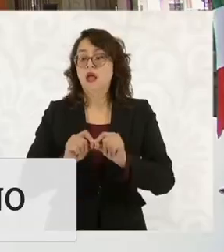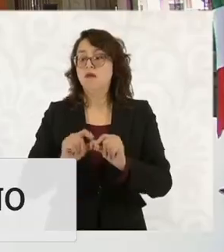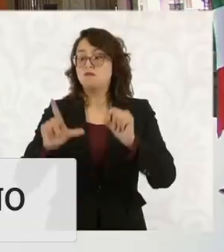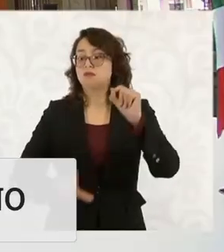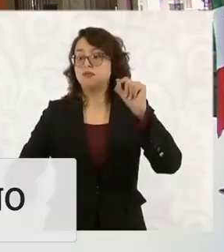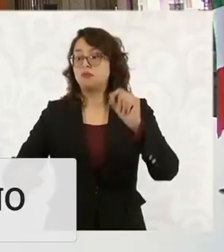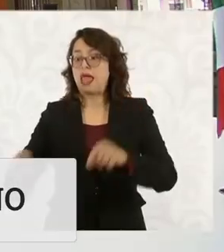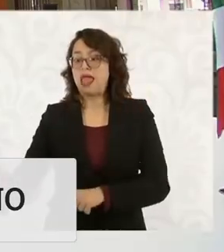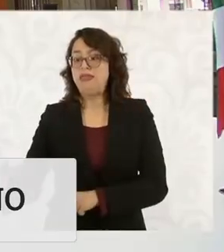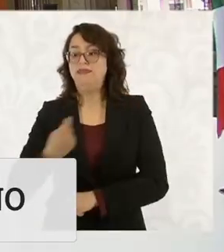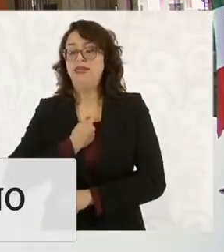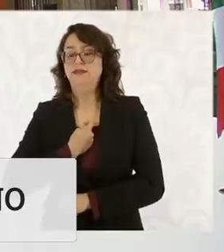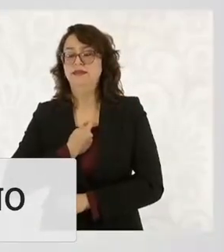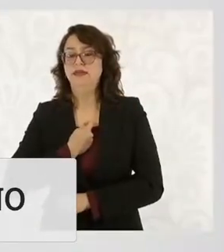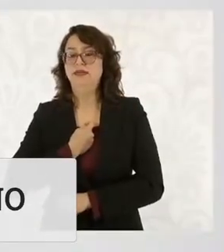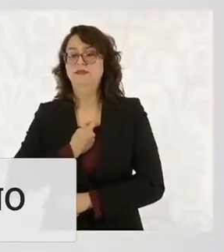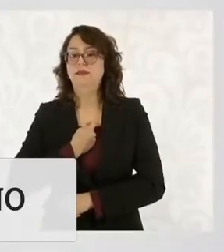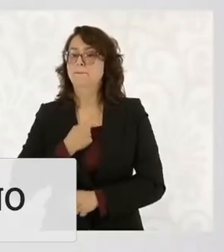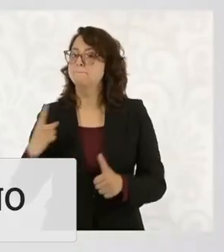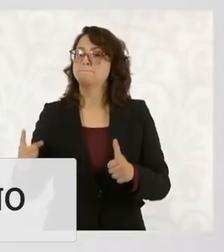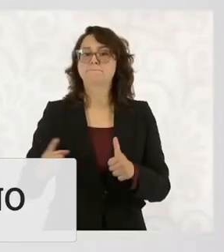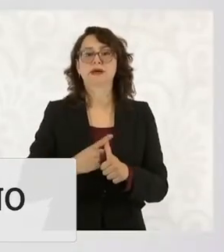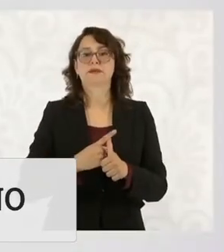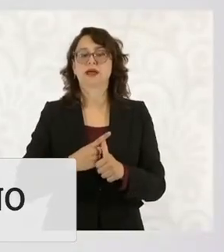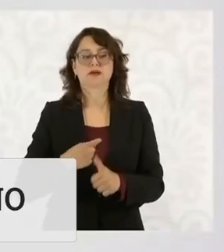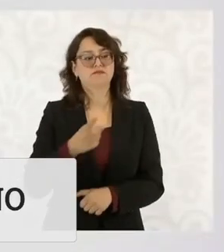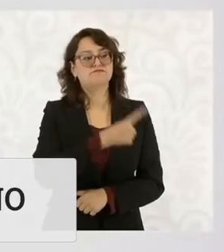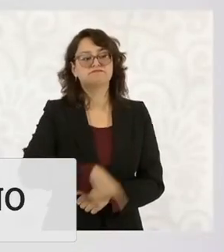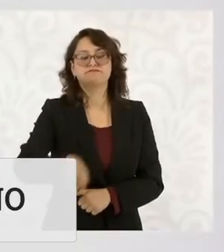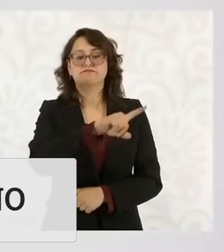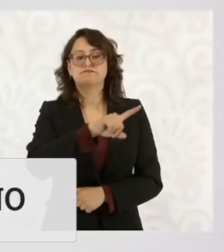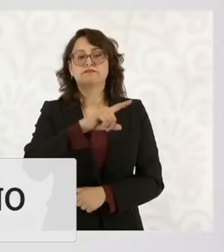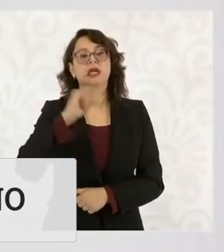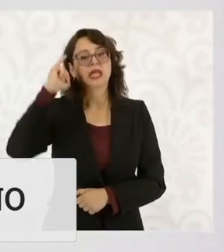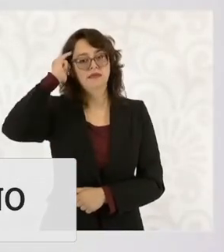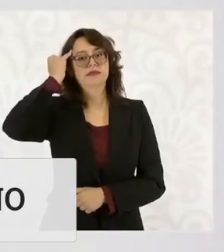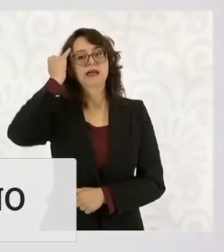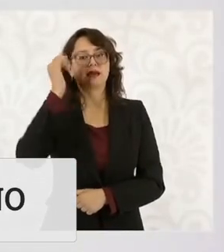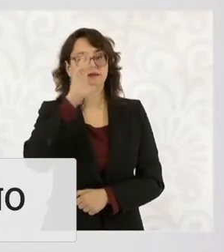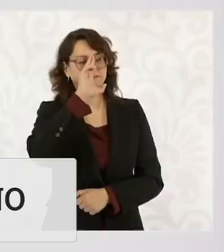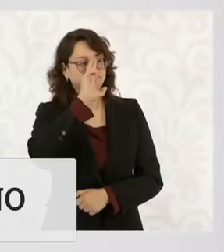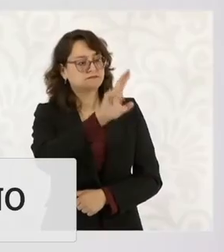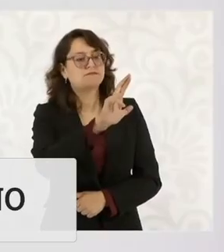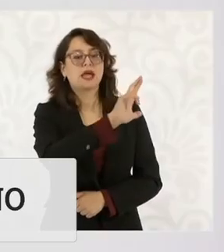sin reconocer y dar su lugar al rostro indígena de México,